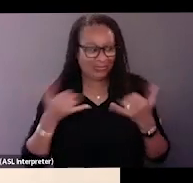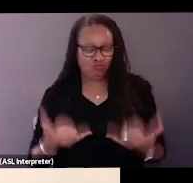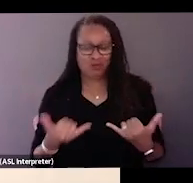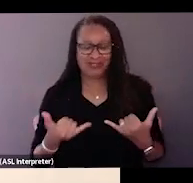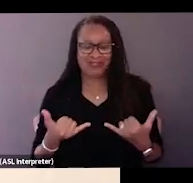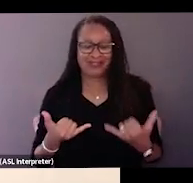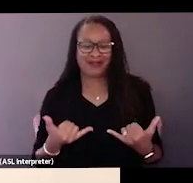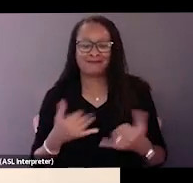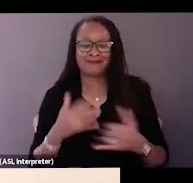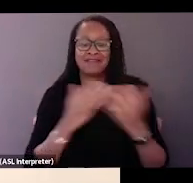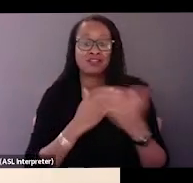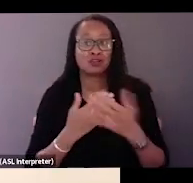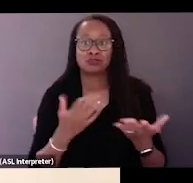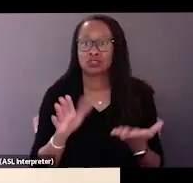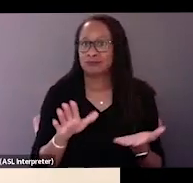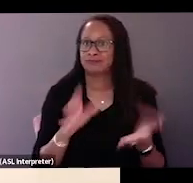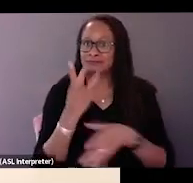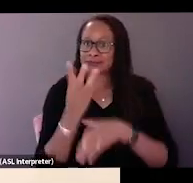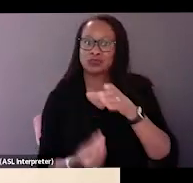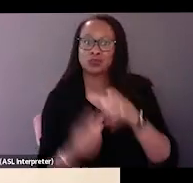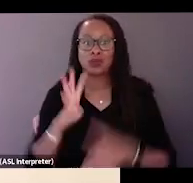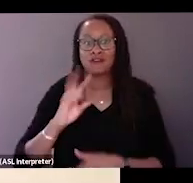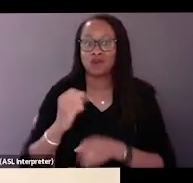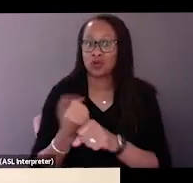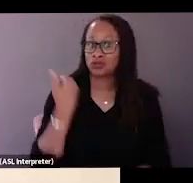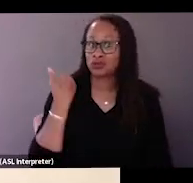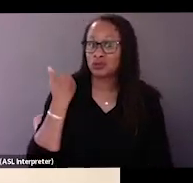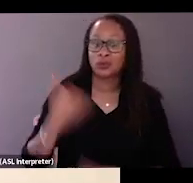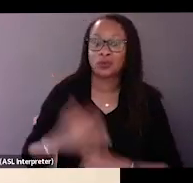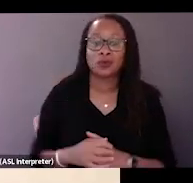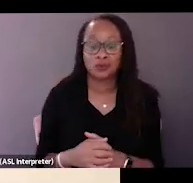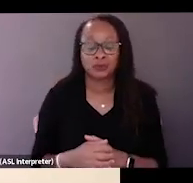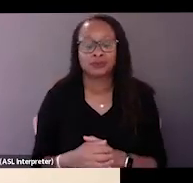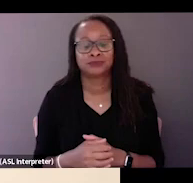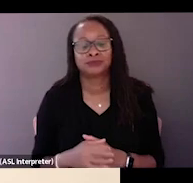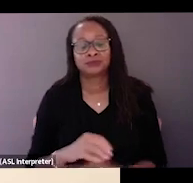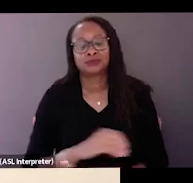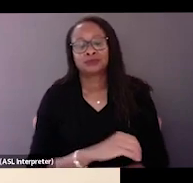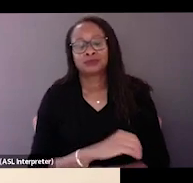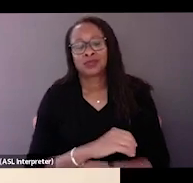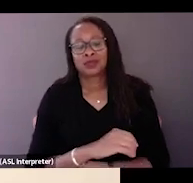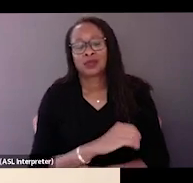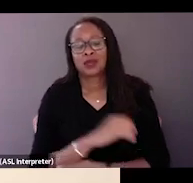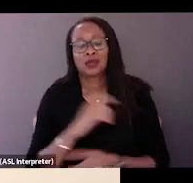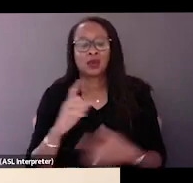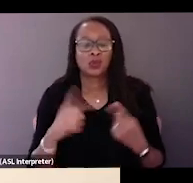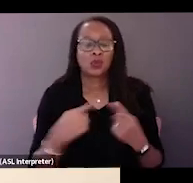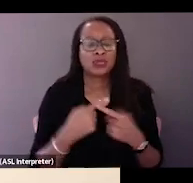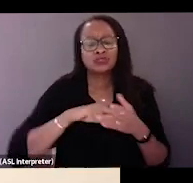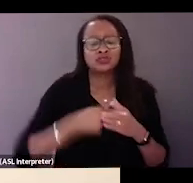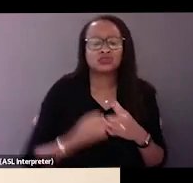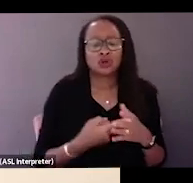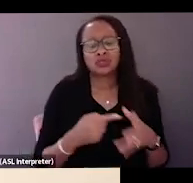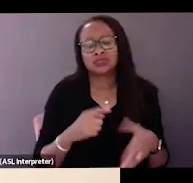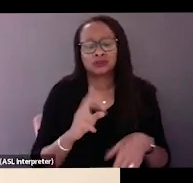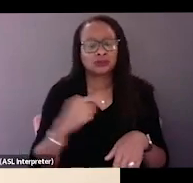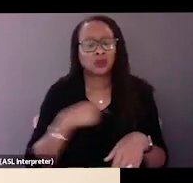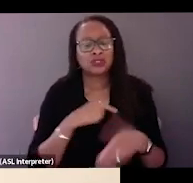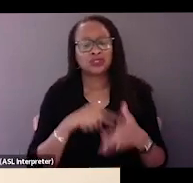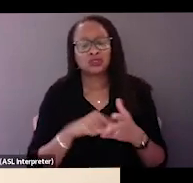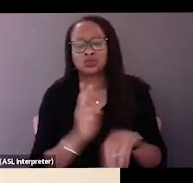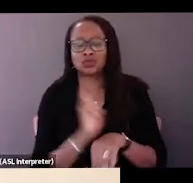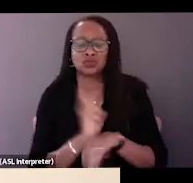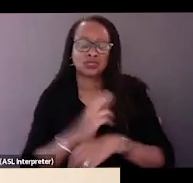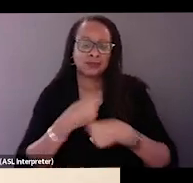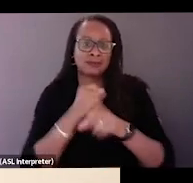presente, aunque ella hubiese muerto 40 años atrás. Pero creo que en la medida en que empezó a avanzar el